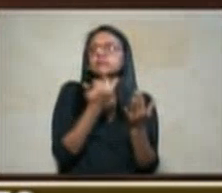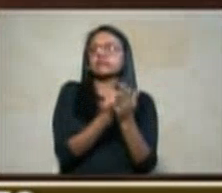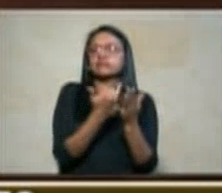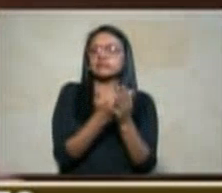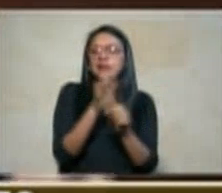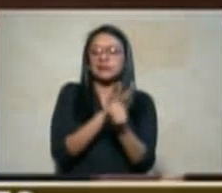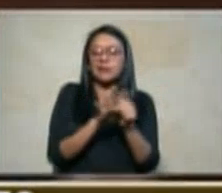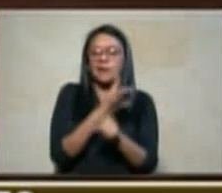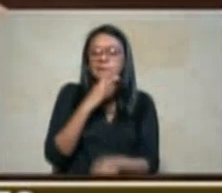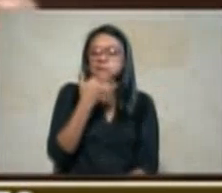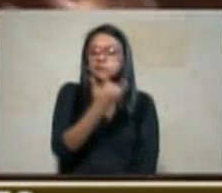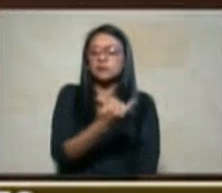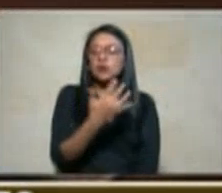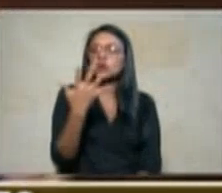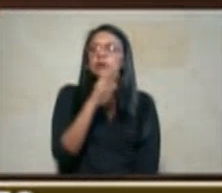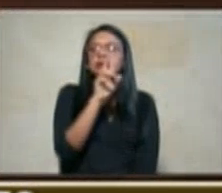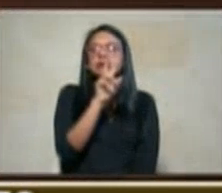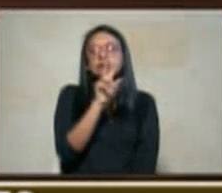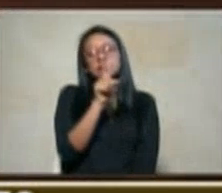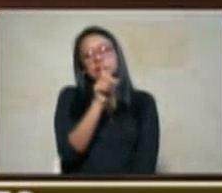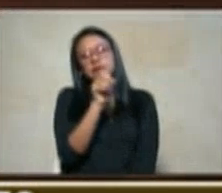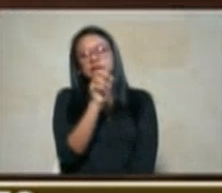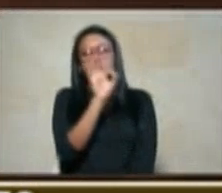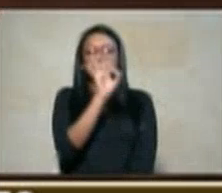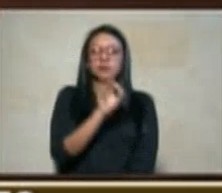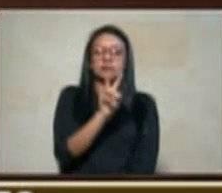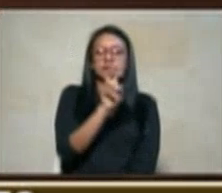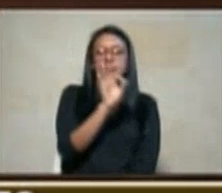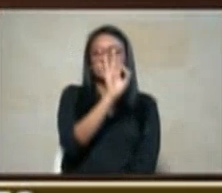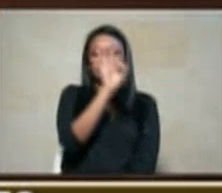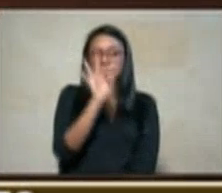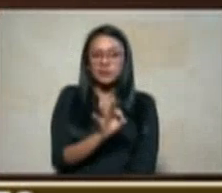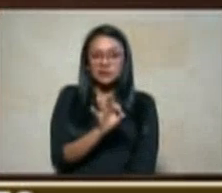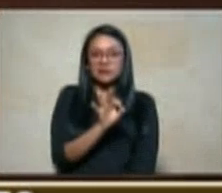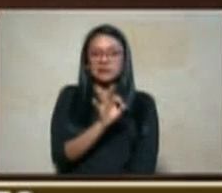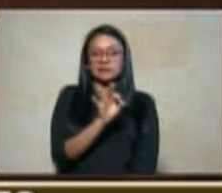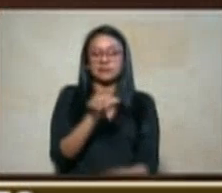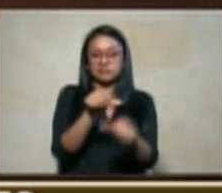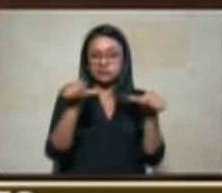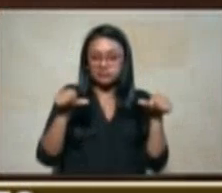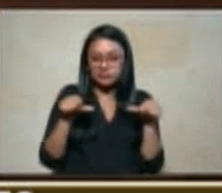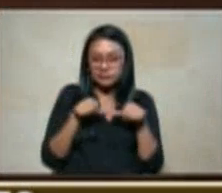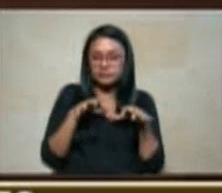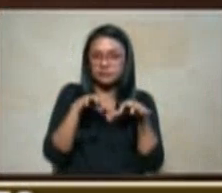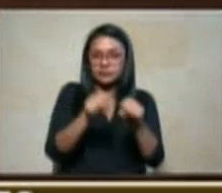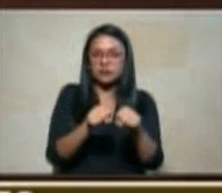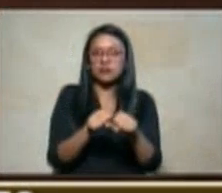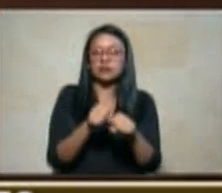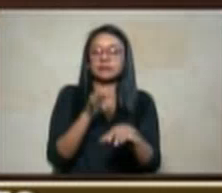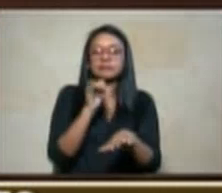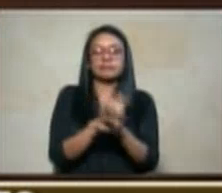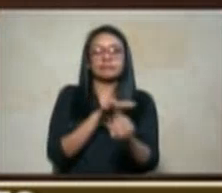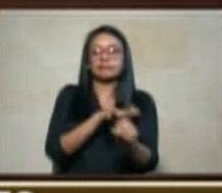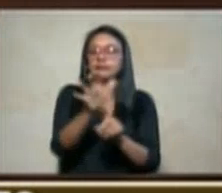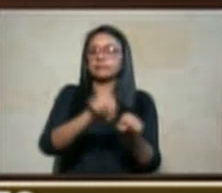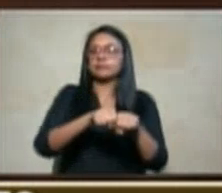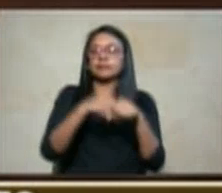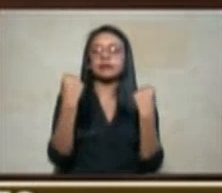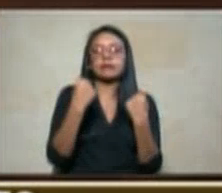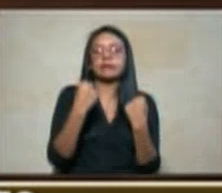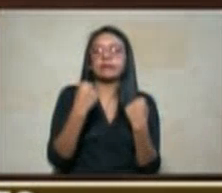esta parcelación está siendo usufructuada por el señor Carlos Murgas, que